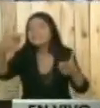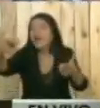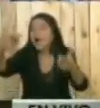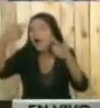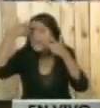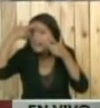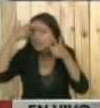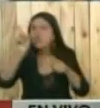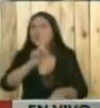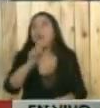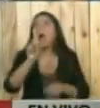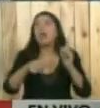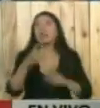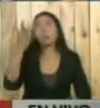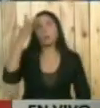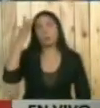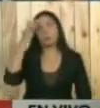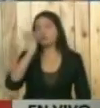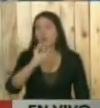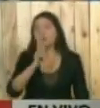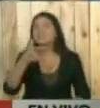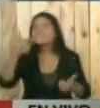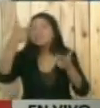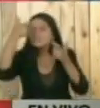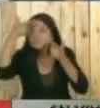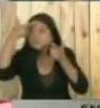verdad, no esos que andan disfrazados por ahí.